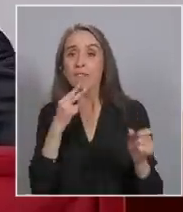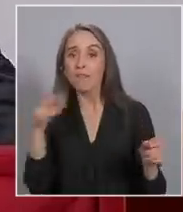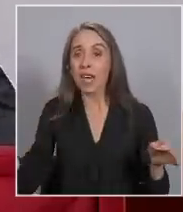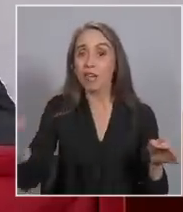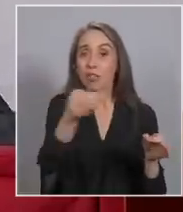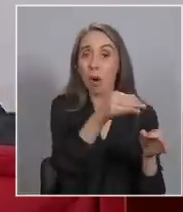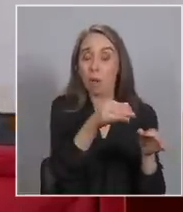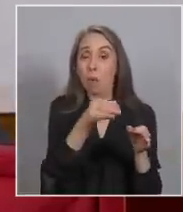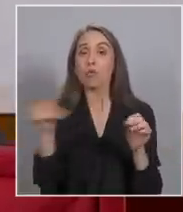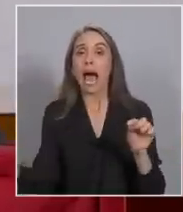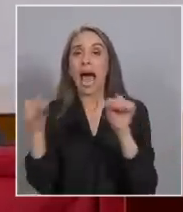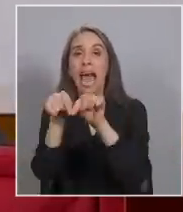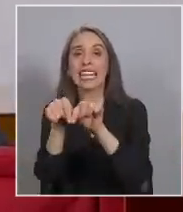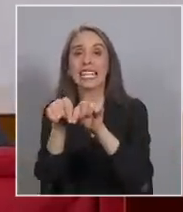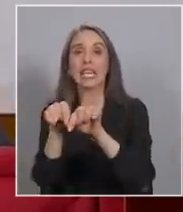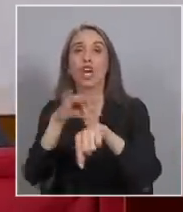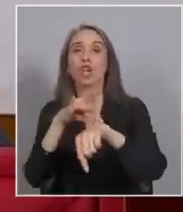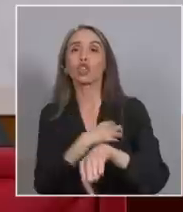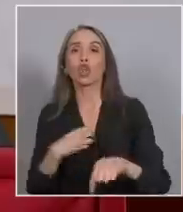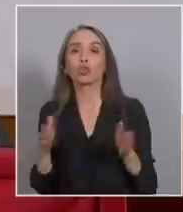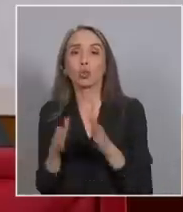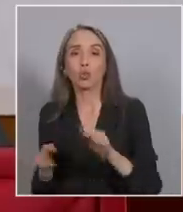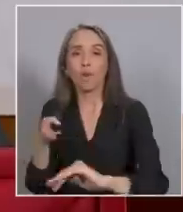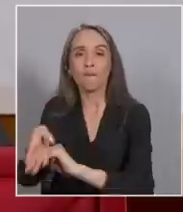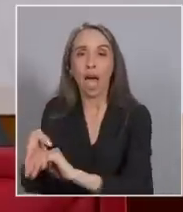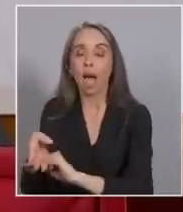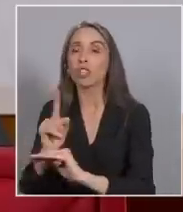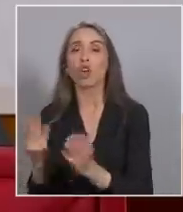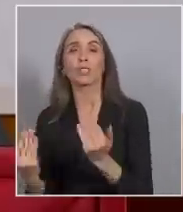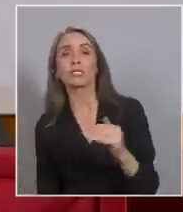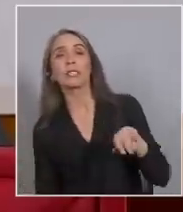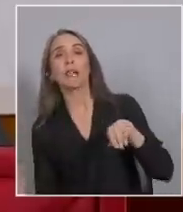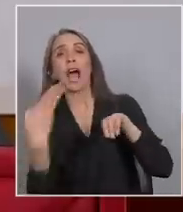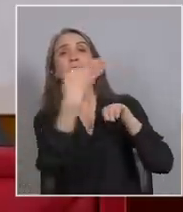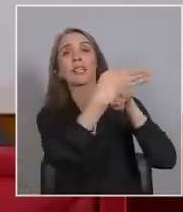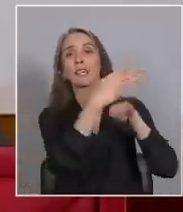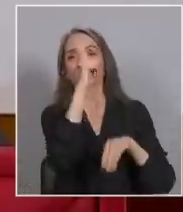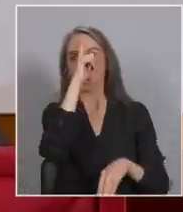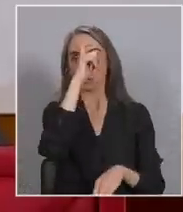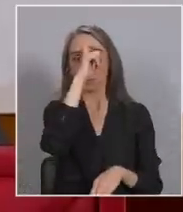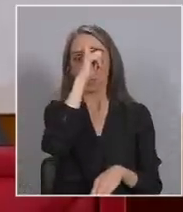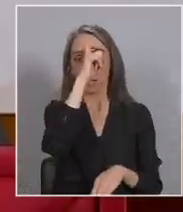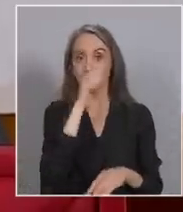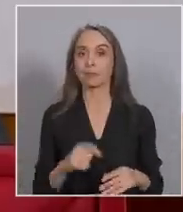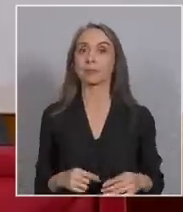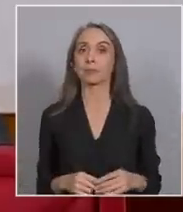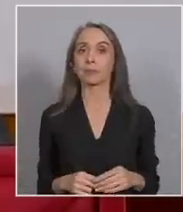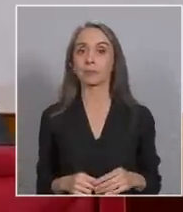territorios sin necesidad de tener que recurrir a un hospital.